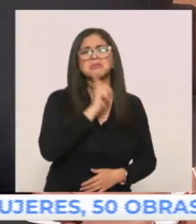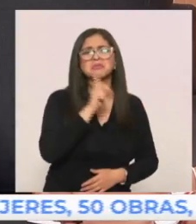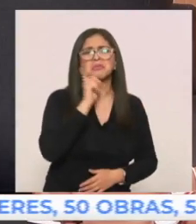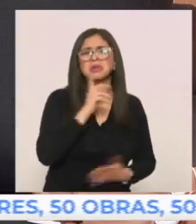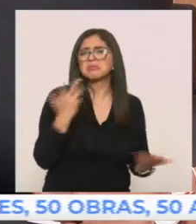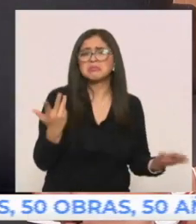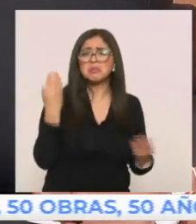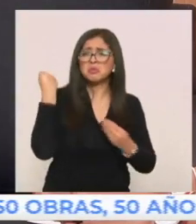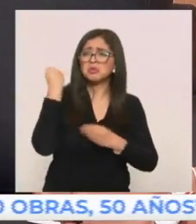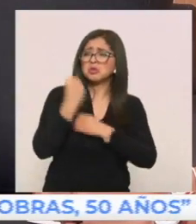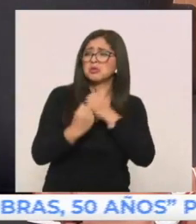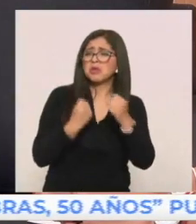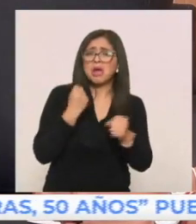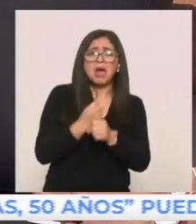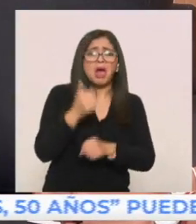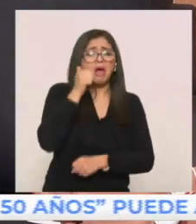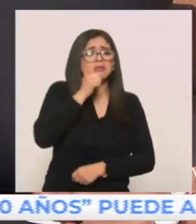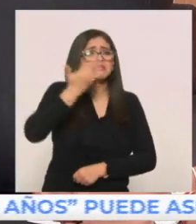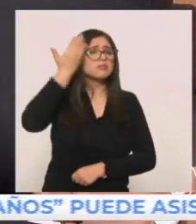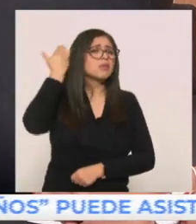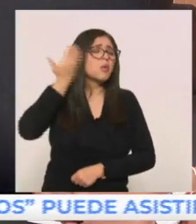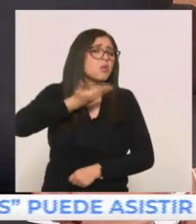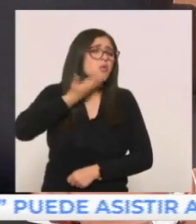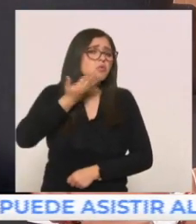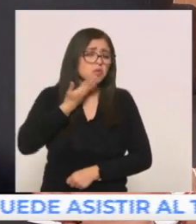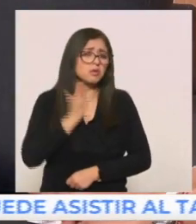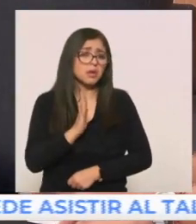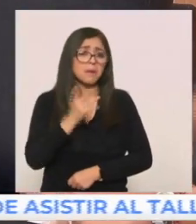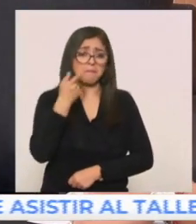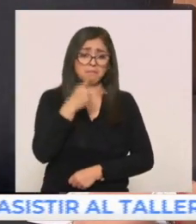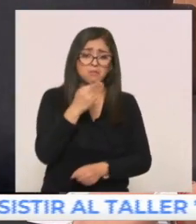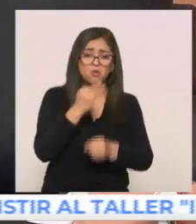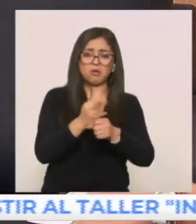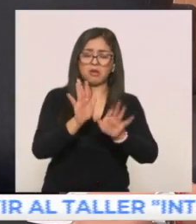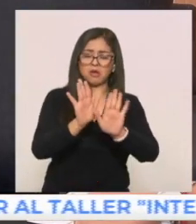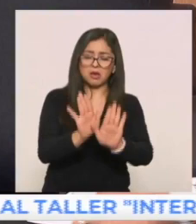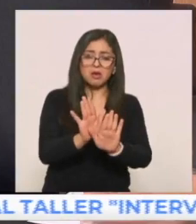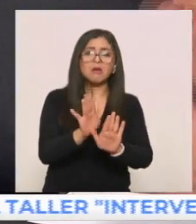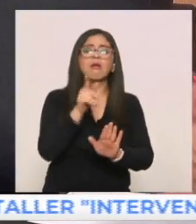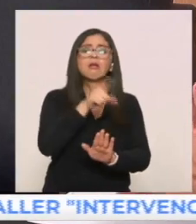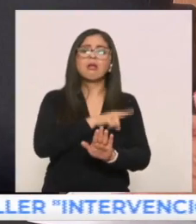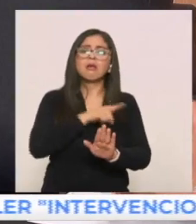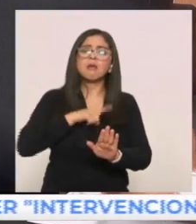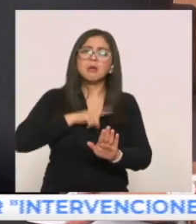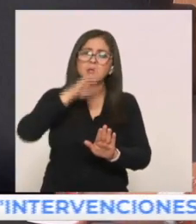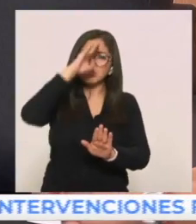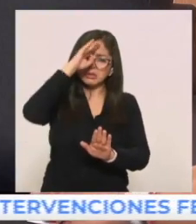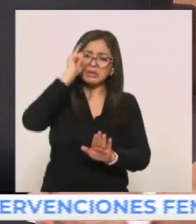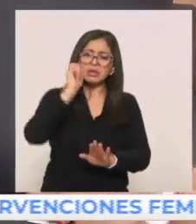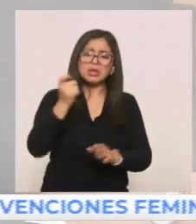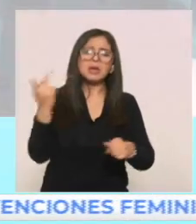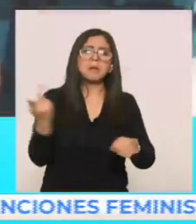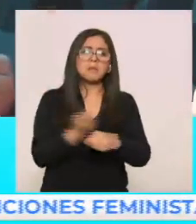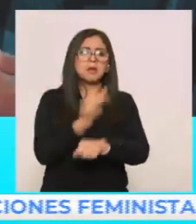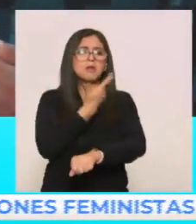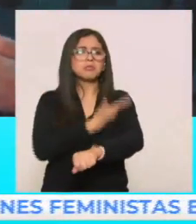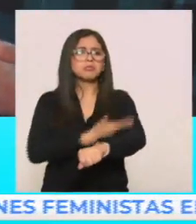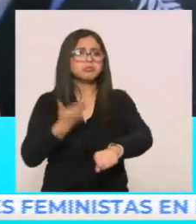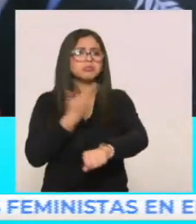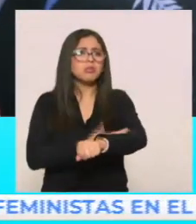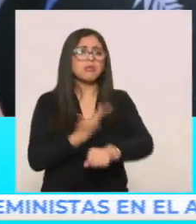La idea es, a ver, hagamos un alto. Nosotros los varones tenemos mucha responsabilidad en este tipo de circunstancias, pero nadie nos